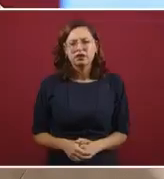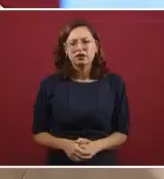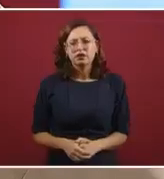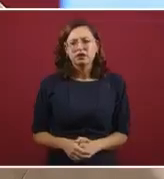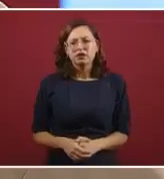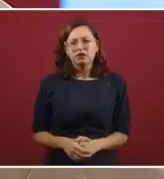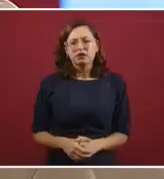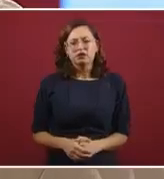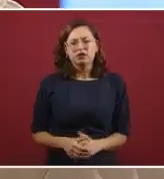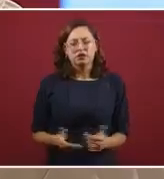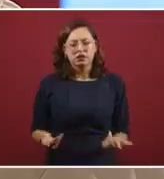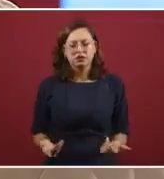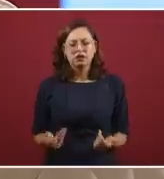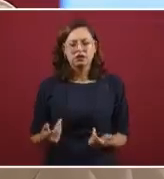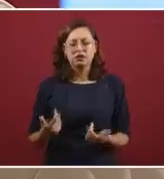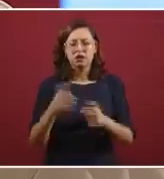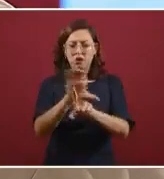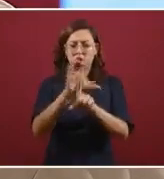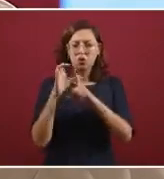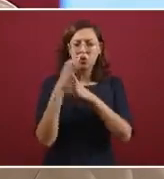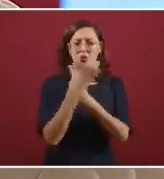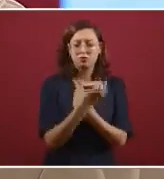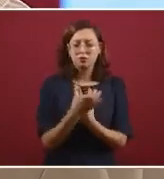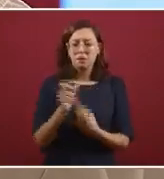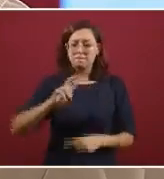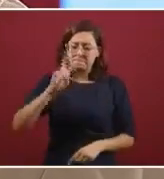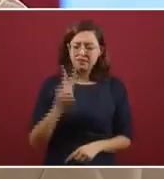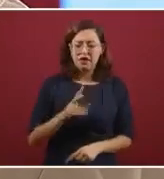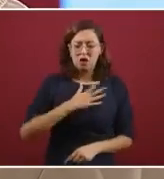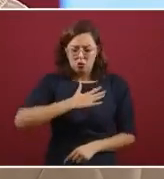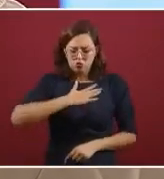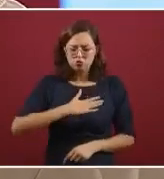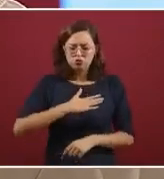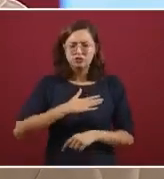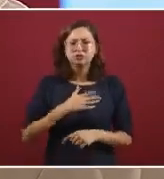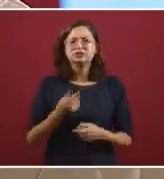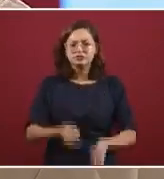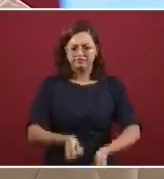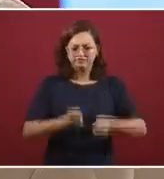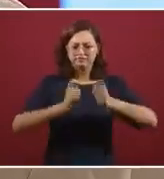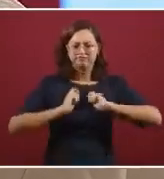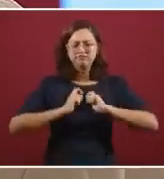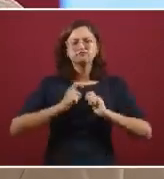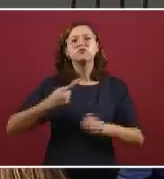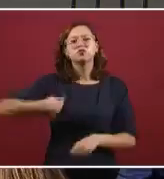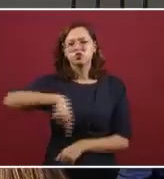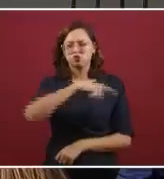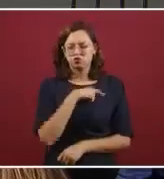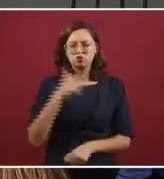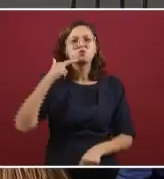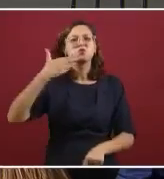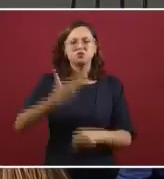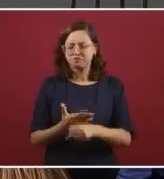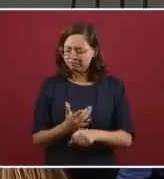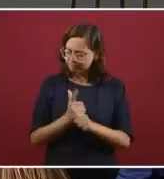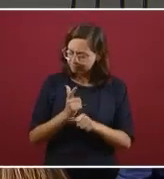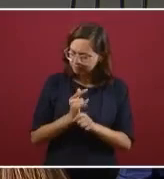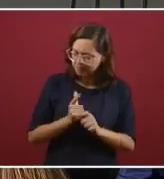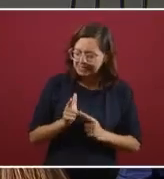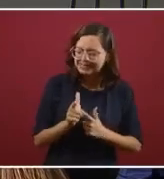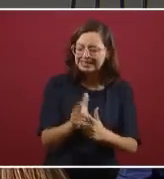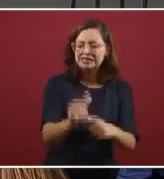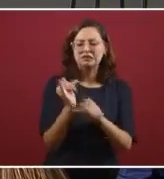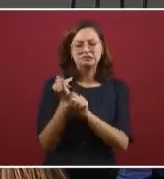Presidencial por la Verdad y la Justicia en el caso de Ayotzinapa, seguiremos haciendo las investigaciones y diligencias que están en proceso,